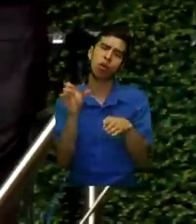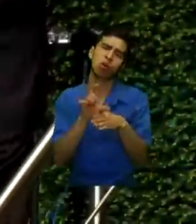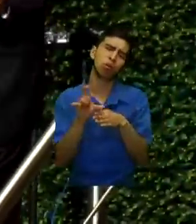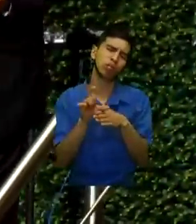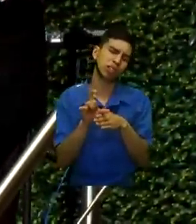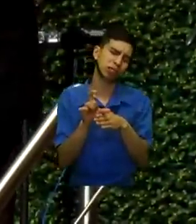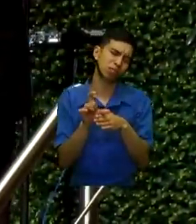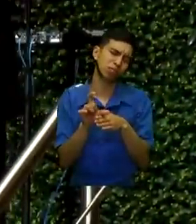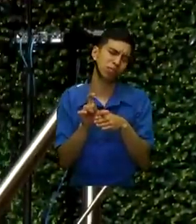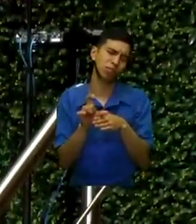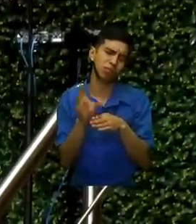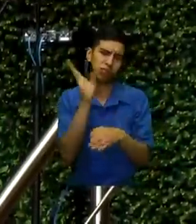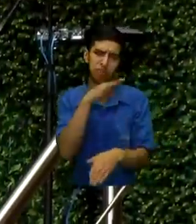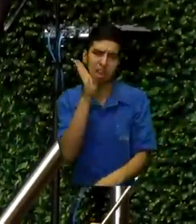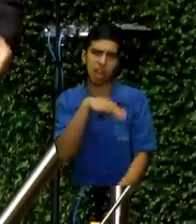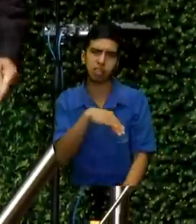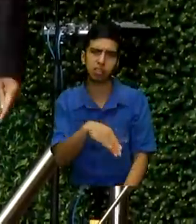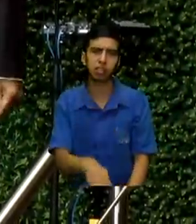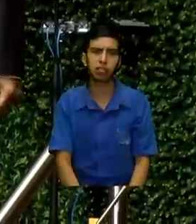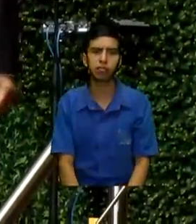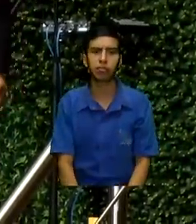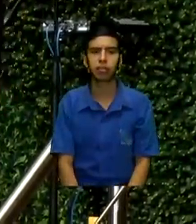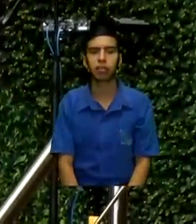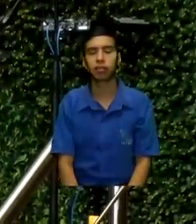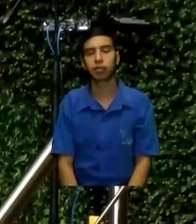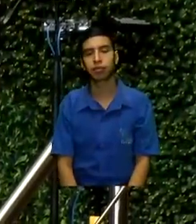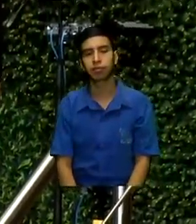Y entonces más se multiplicaban.